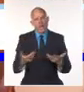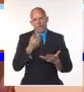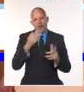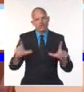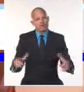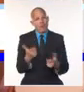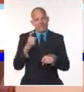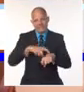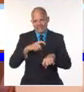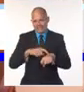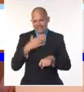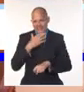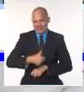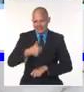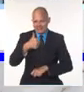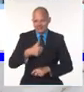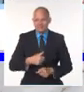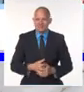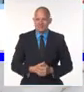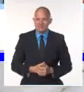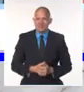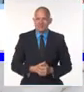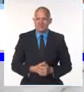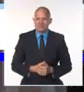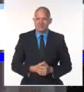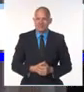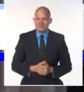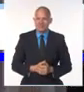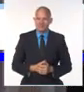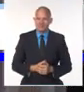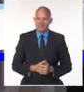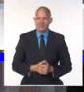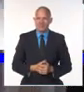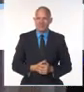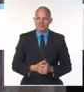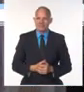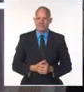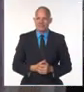las instituciones y los ciudadanos. Lázaro Manuel Alonso, Canal Cubano de Noticias.